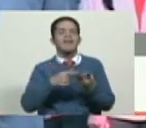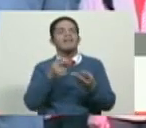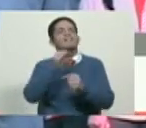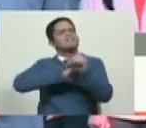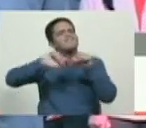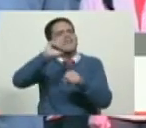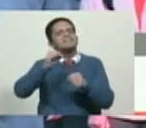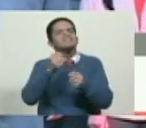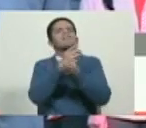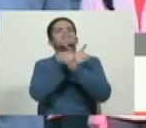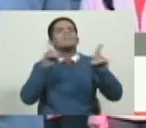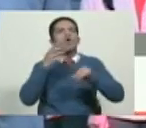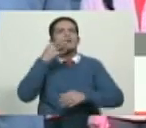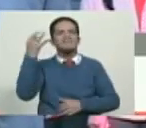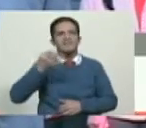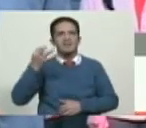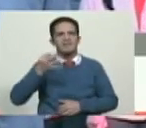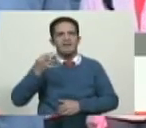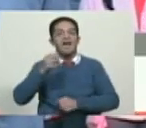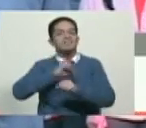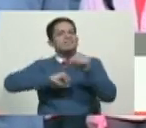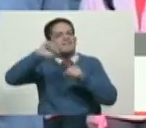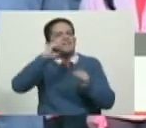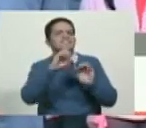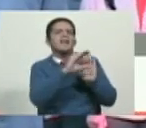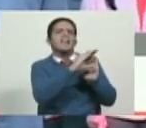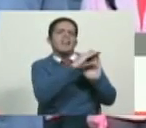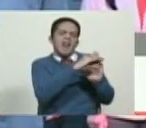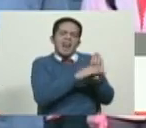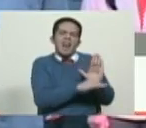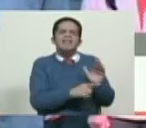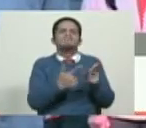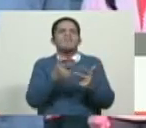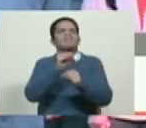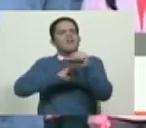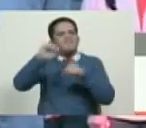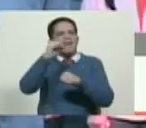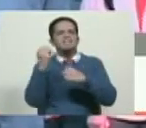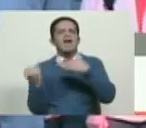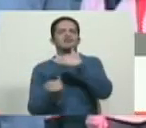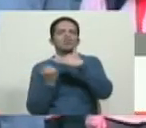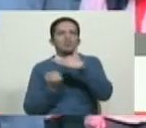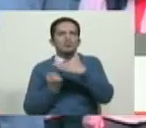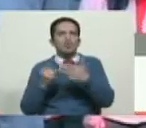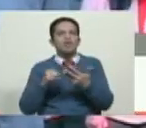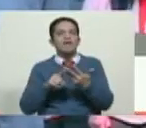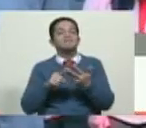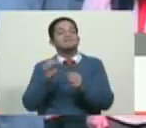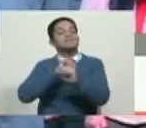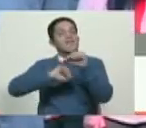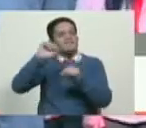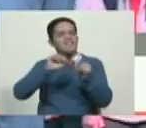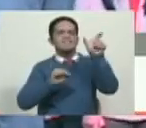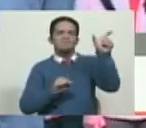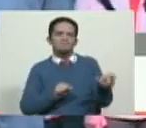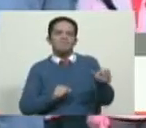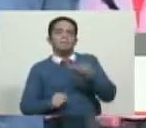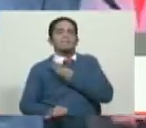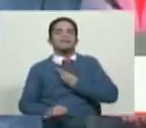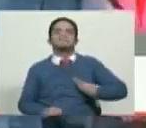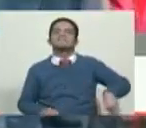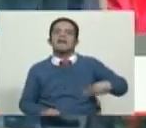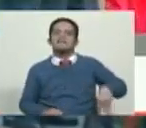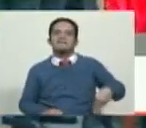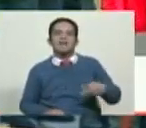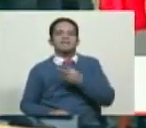verdadera, la defensa de la Constitución, la defensa de las instituciones, la defensa de su comandante en jefe constitucional.